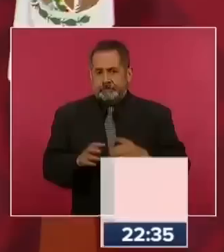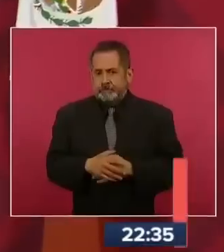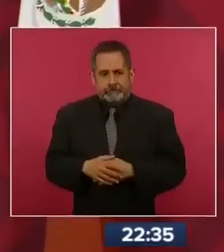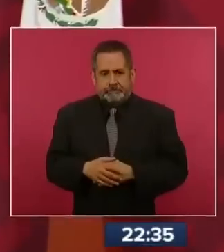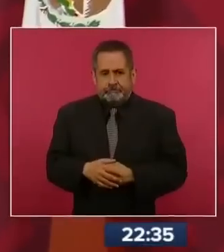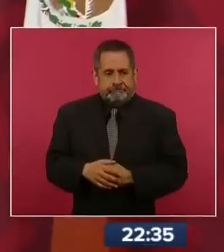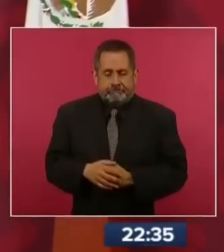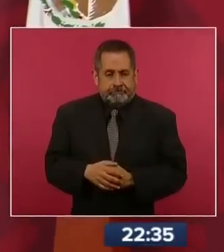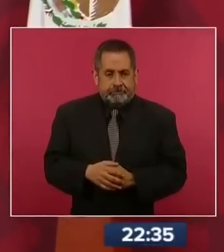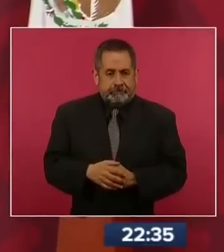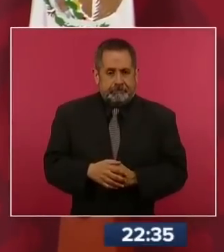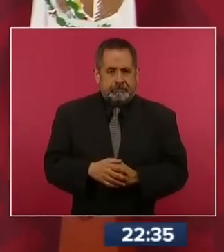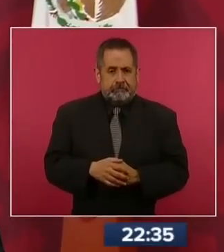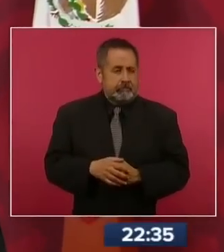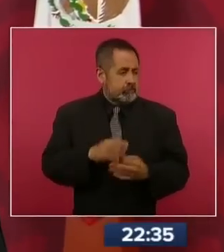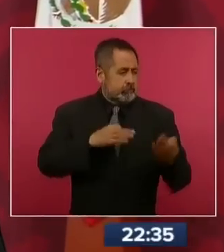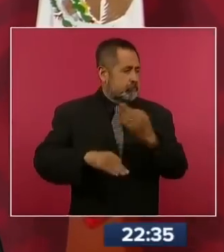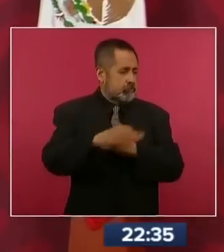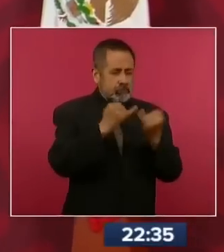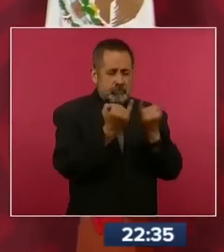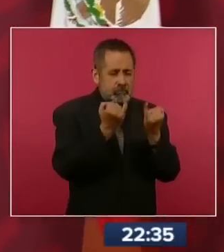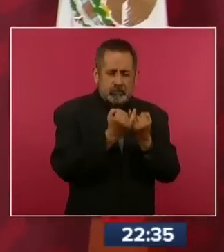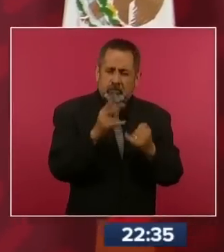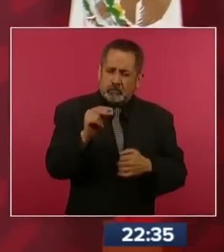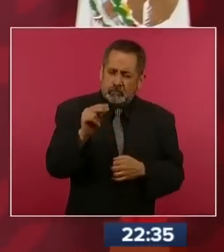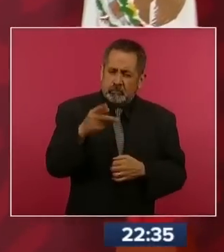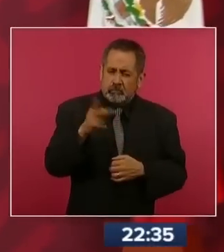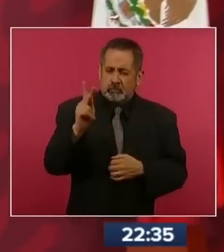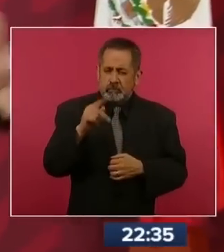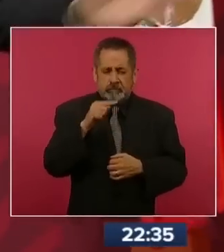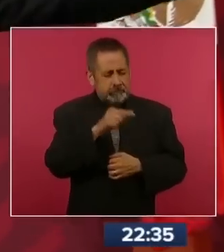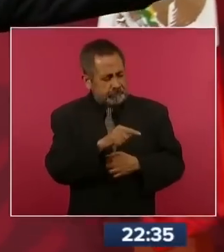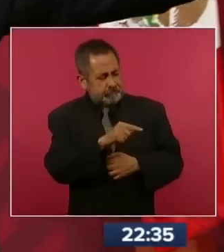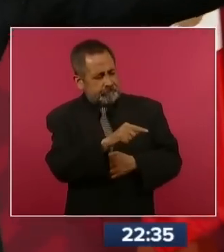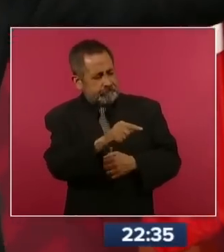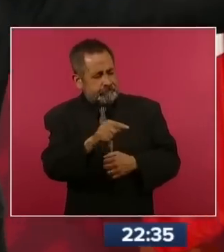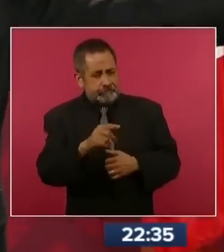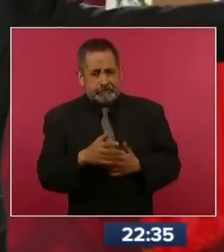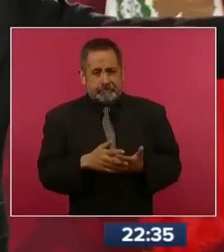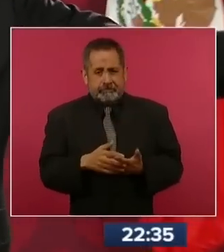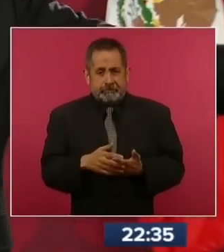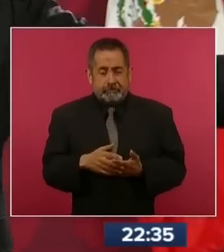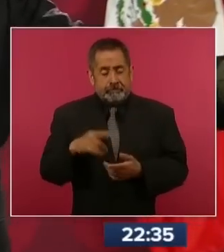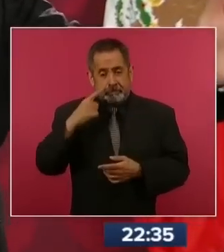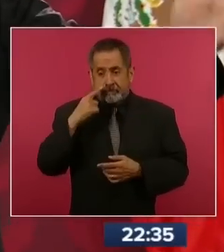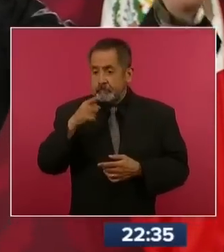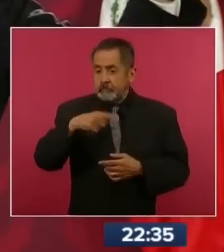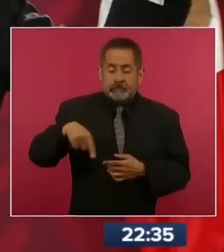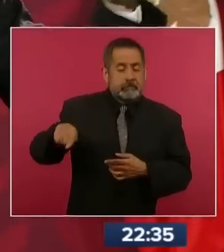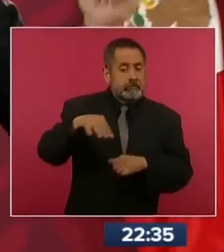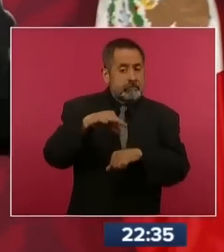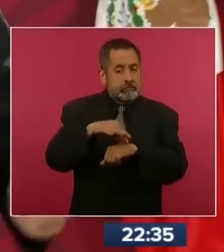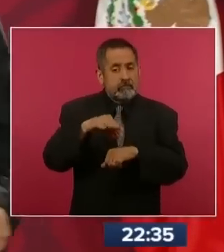puedo generalizar, más cuando los médicos